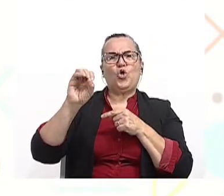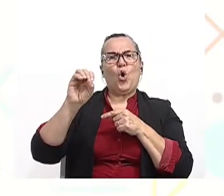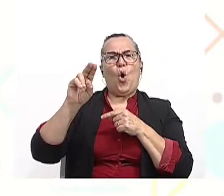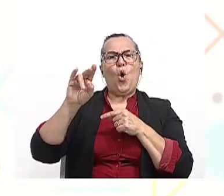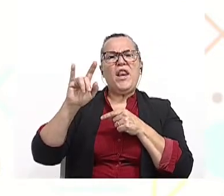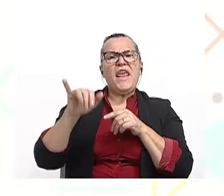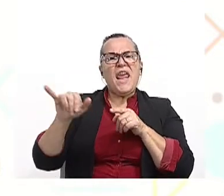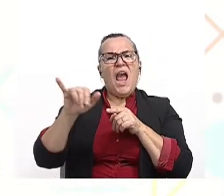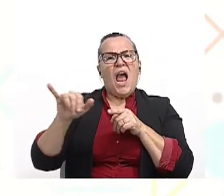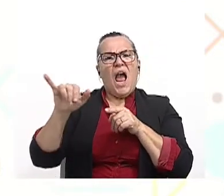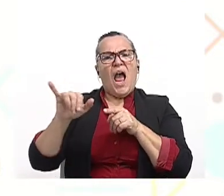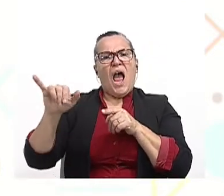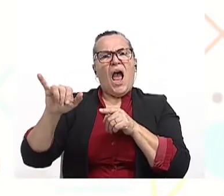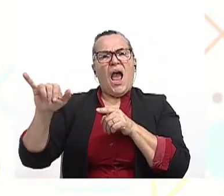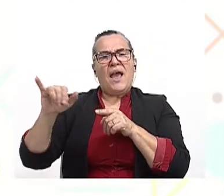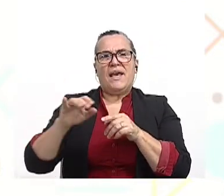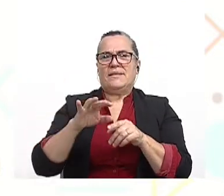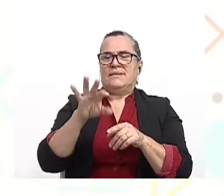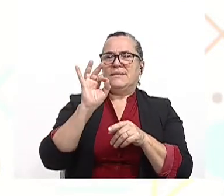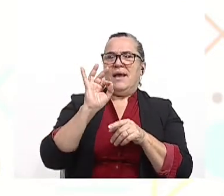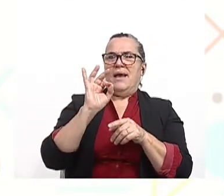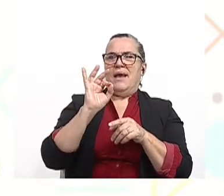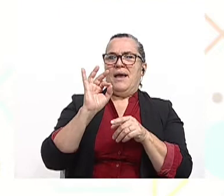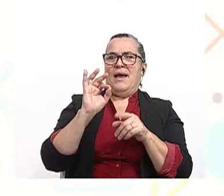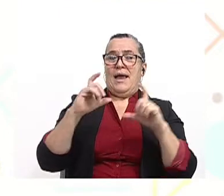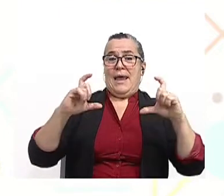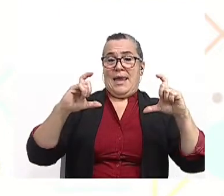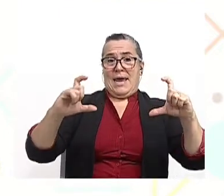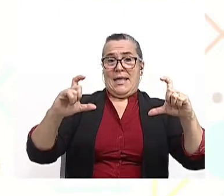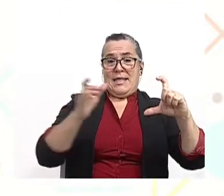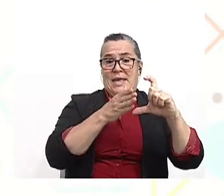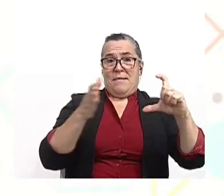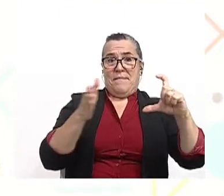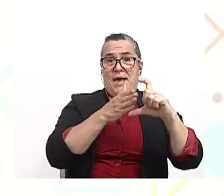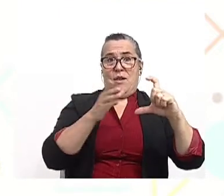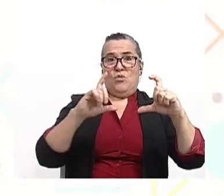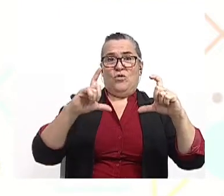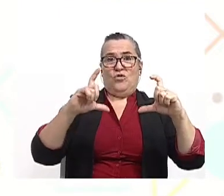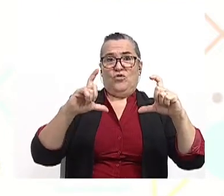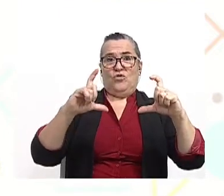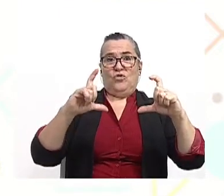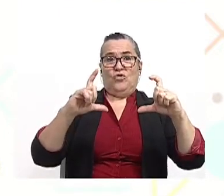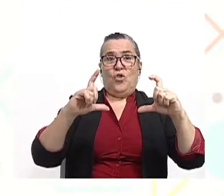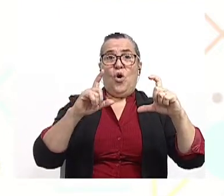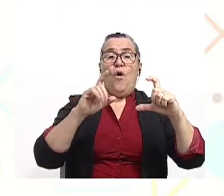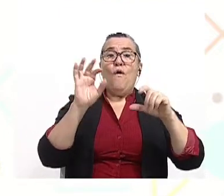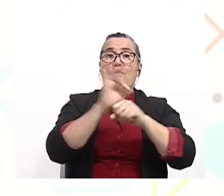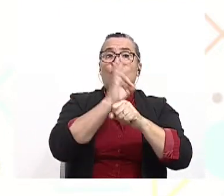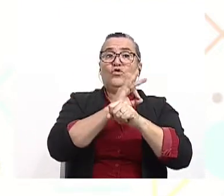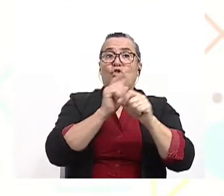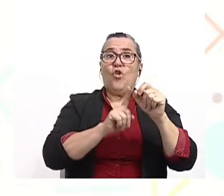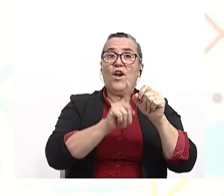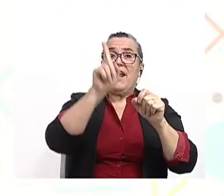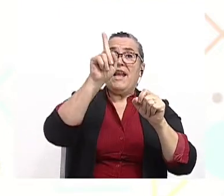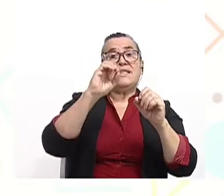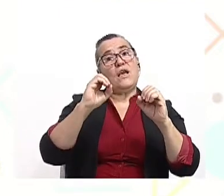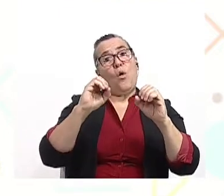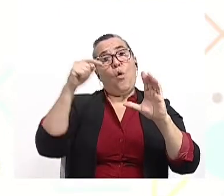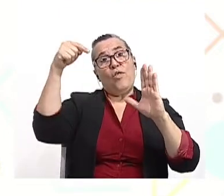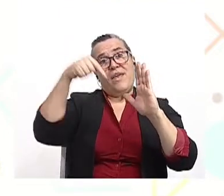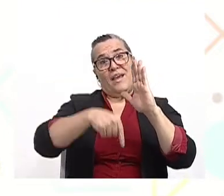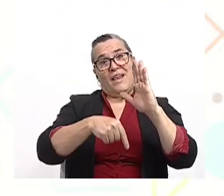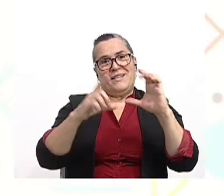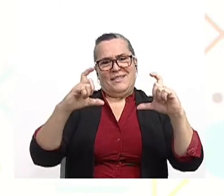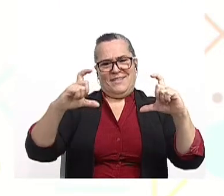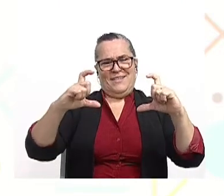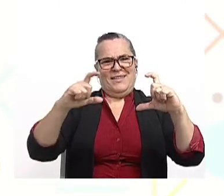determinar en qué intervalos del dominio la función crece o decrece. Eso lo vimos en nuestras clases anteriores. Por eso es importante tenerlo